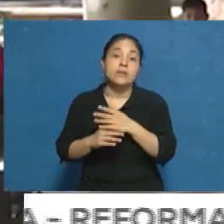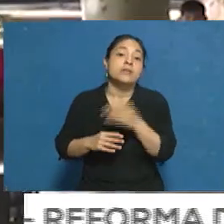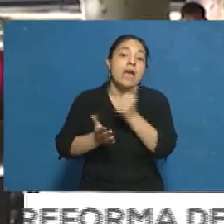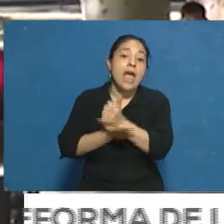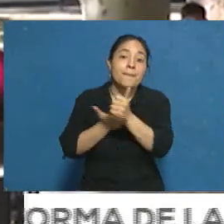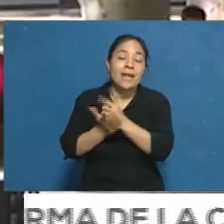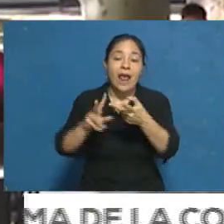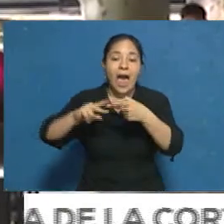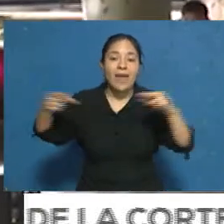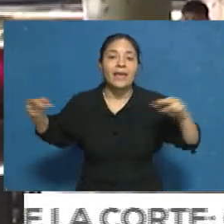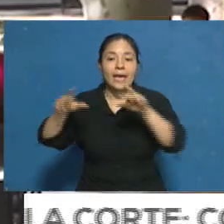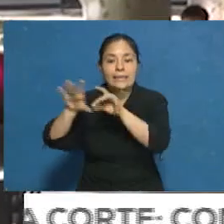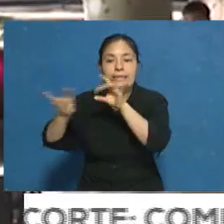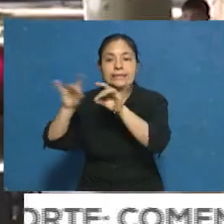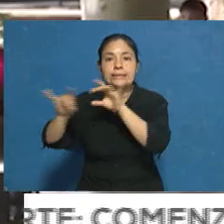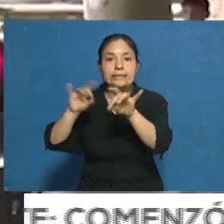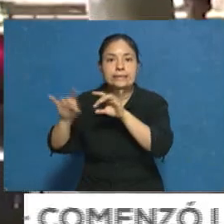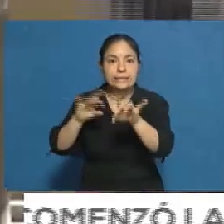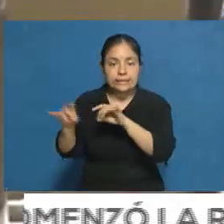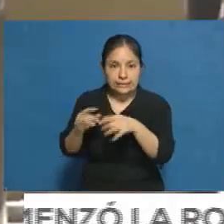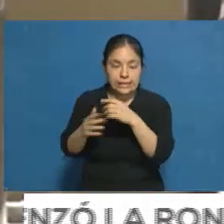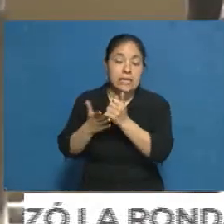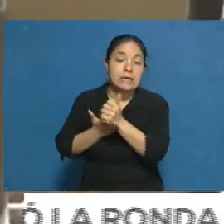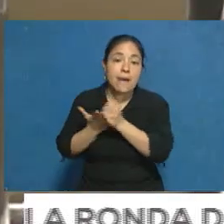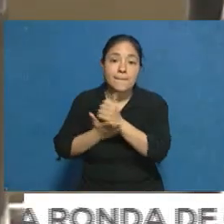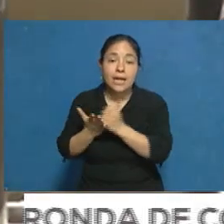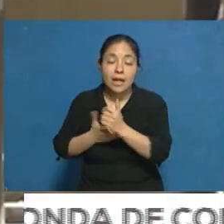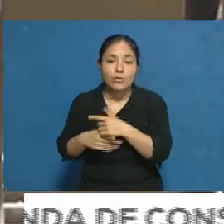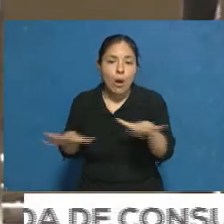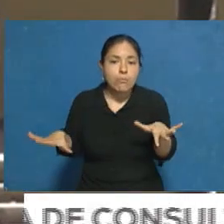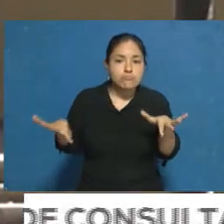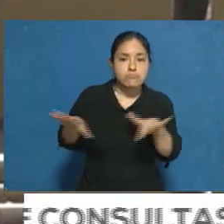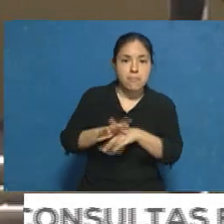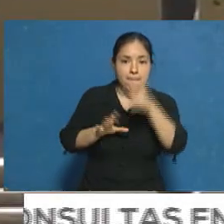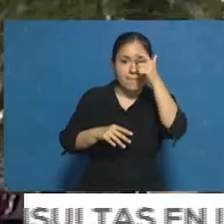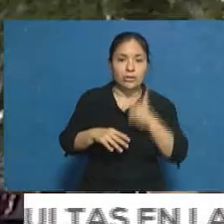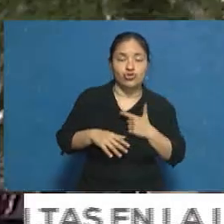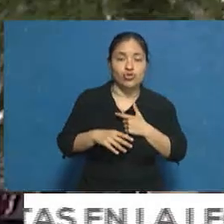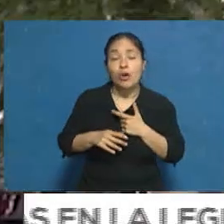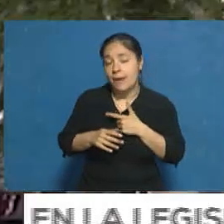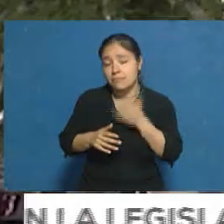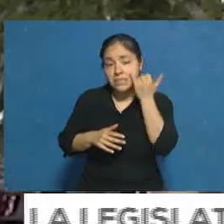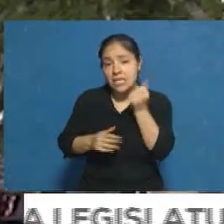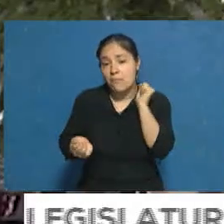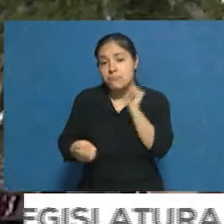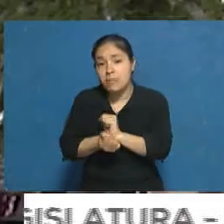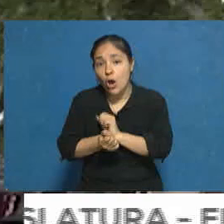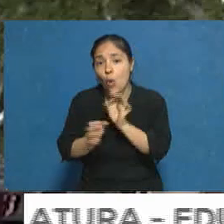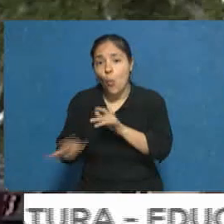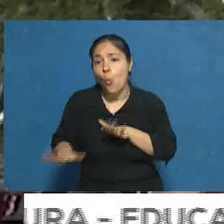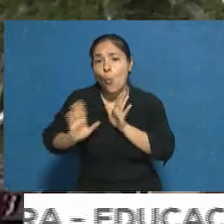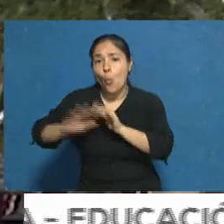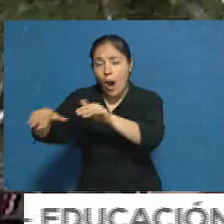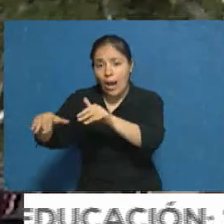de ADN que se levantaron en la escena del crimen para ver si coinciden con esta persona que ha sido detenida que